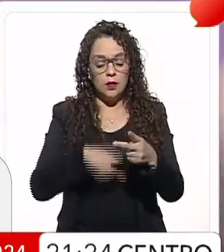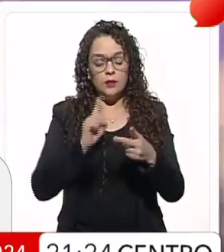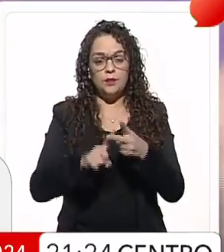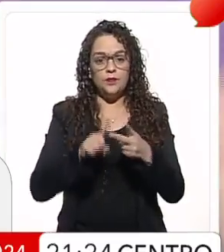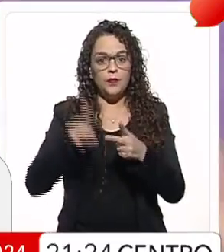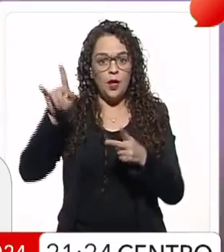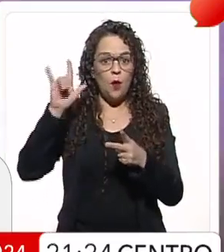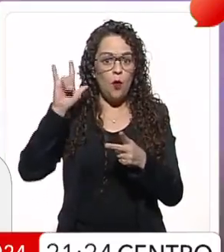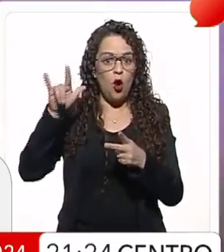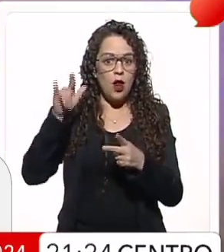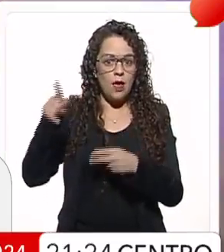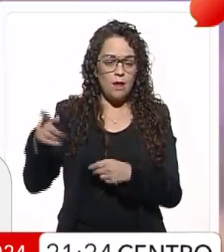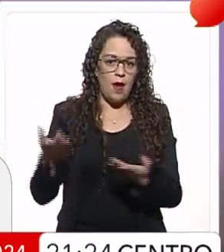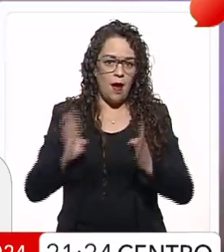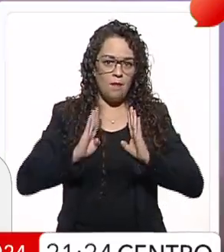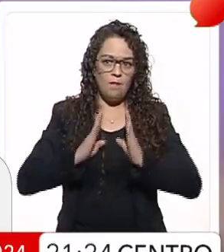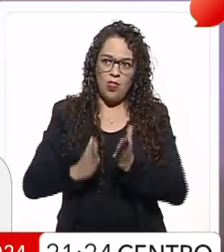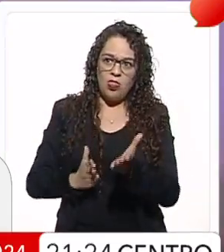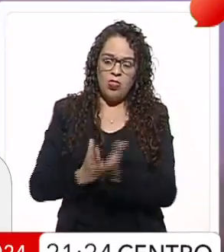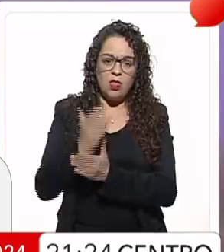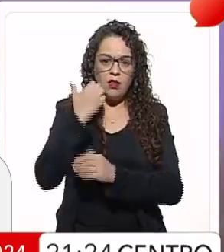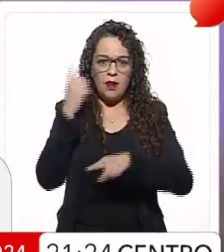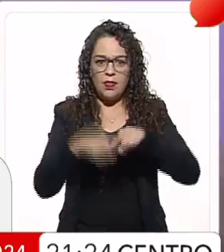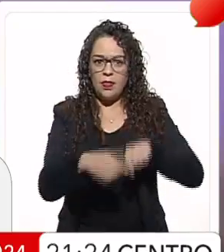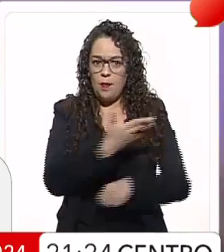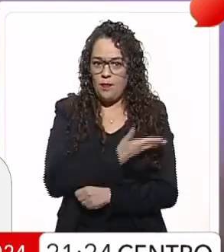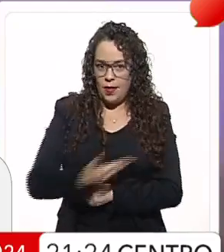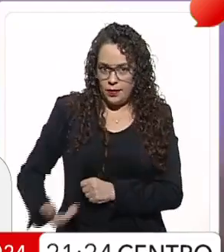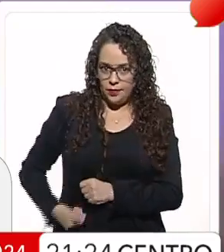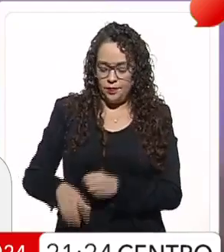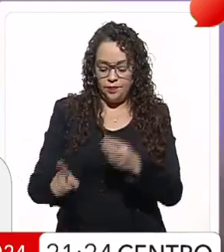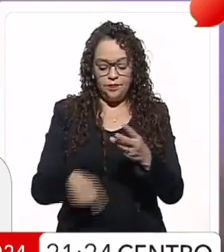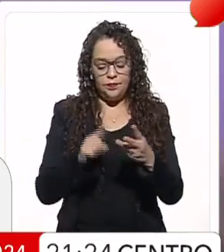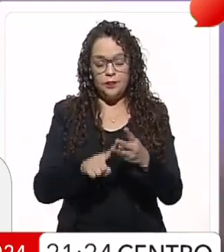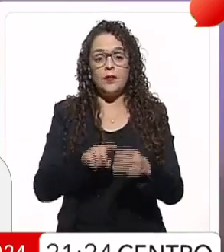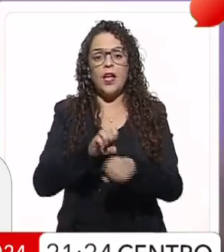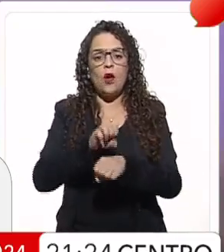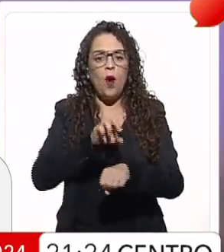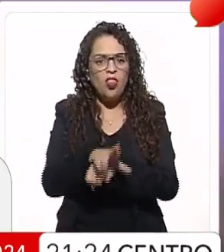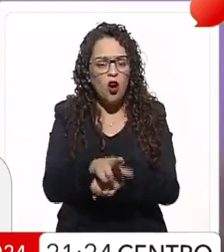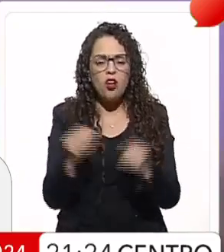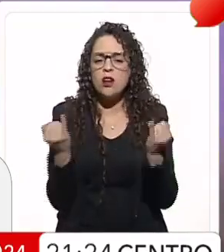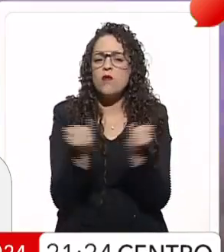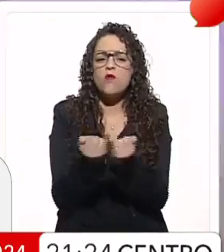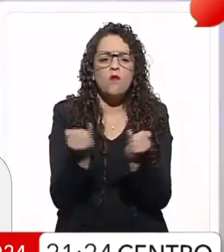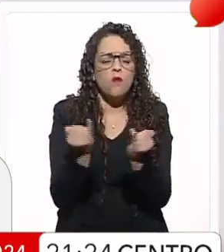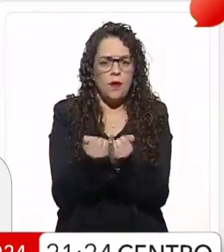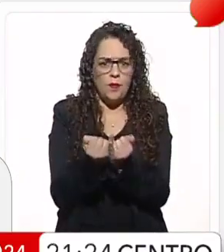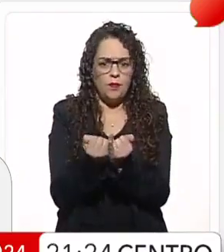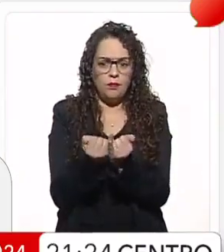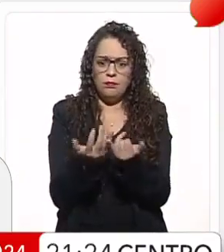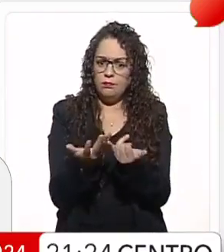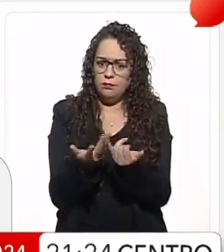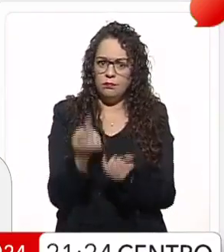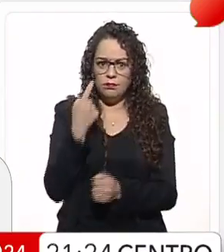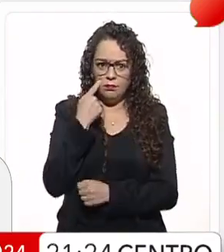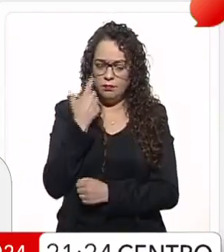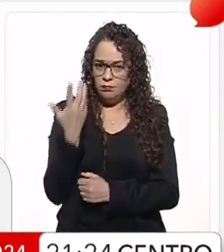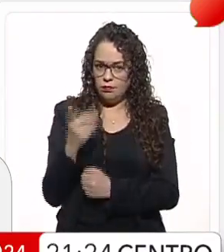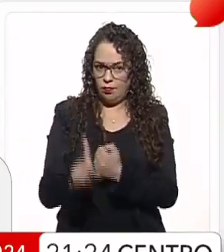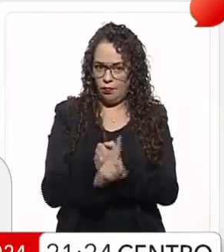Estado boliviano y en la campaña de Ecuador. Y, bueno, prácticamente tienen sus candidatos en casi todos los procesos electorales. María Corina